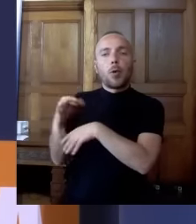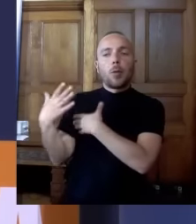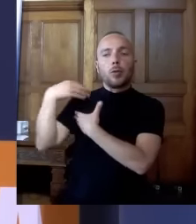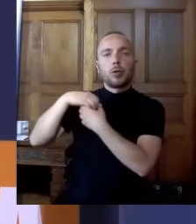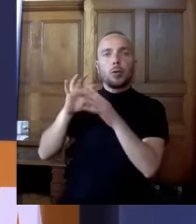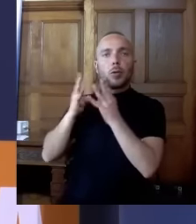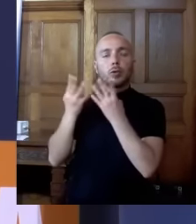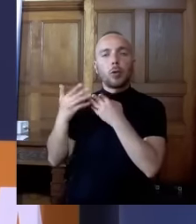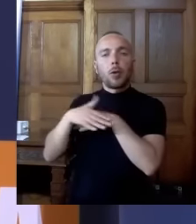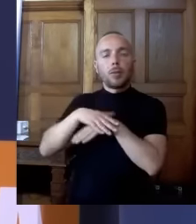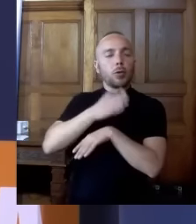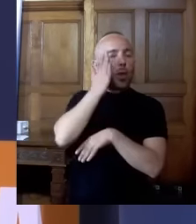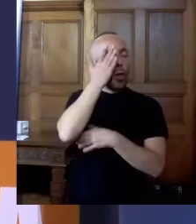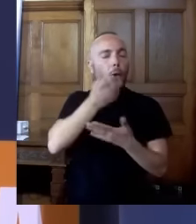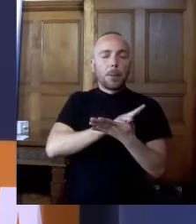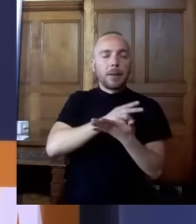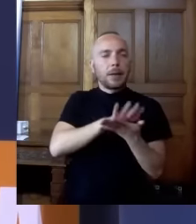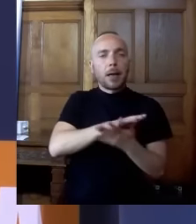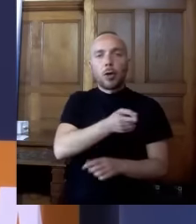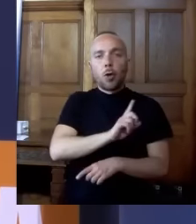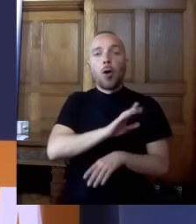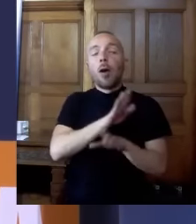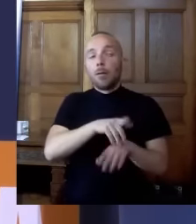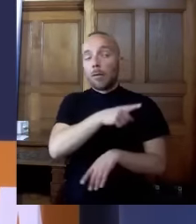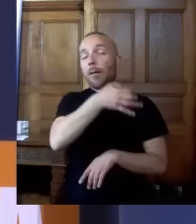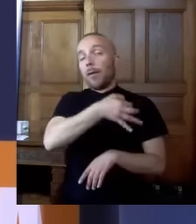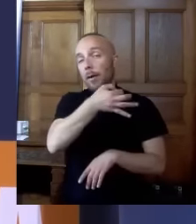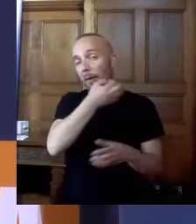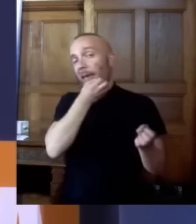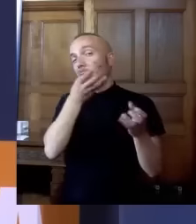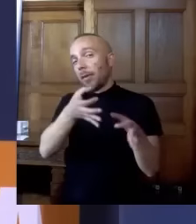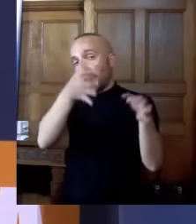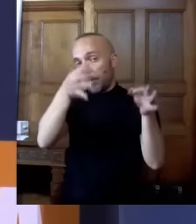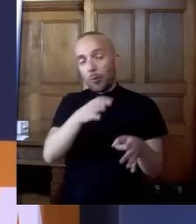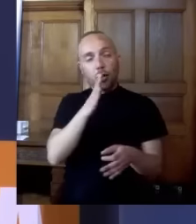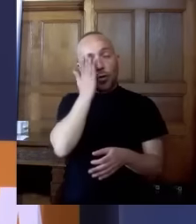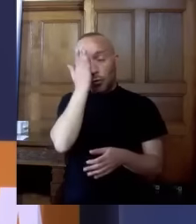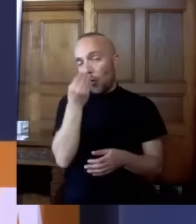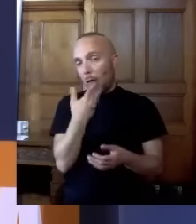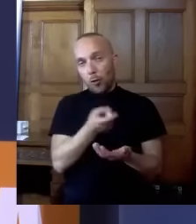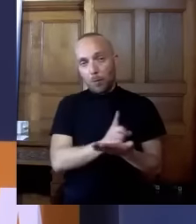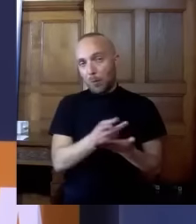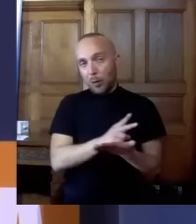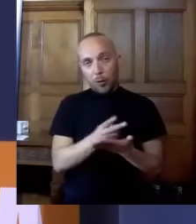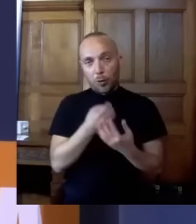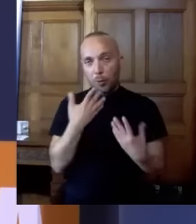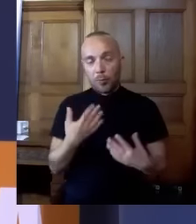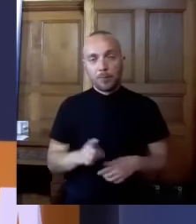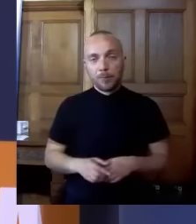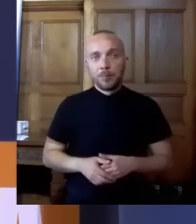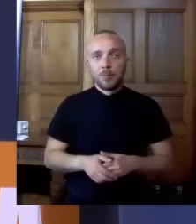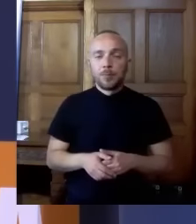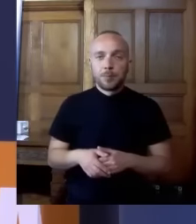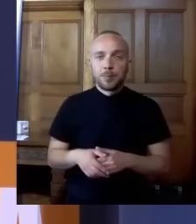consejo de ministros tengo que decir que en realidad el señor decía la verdad porque tranquilo no ha dormido Vale ahora sí Duerme